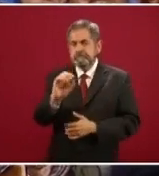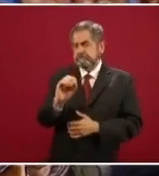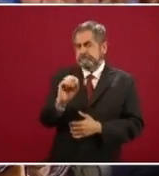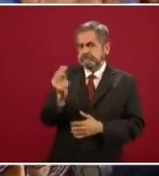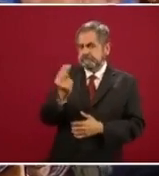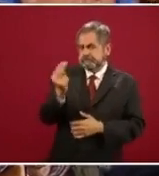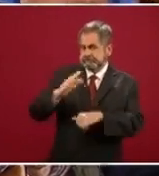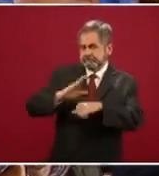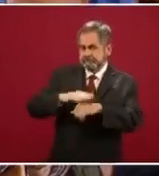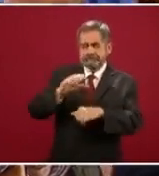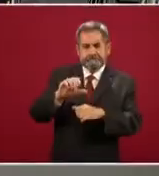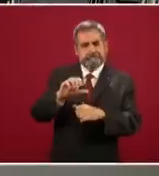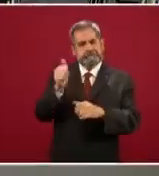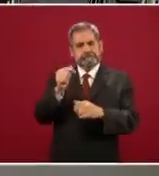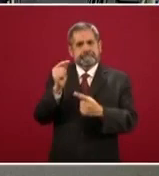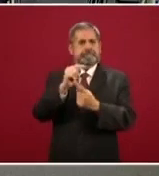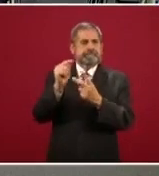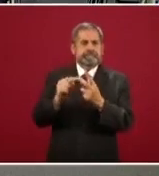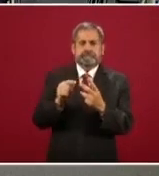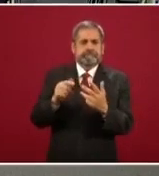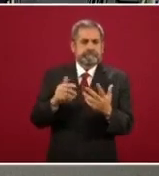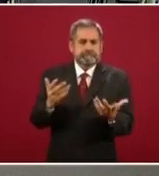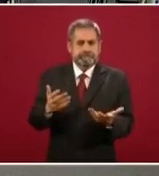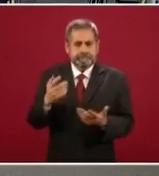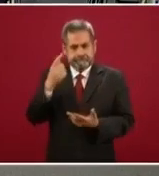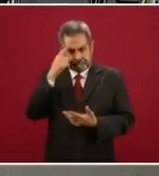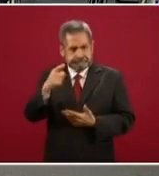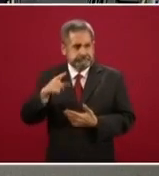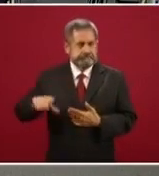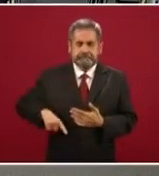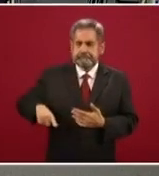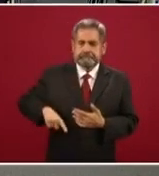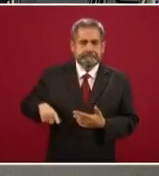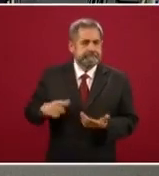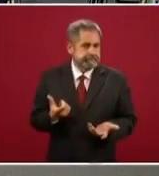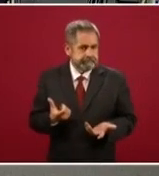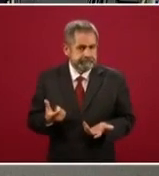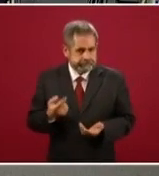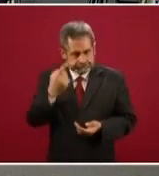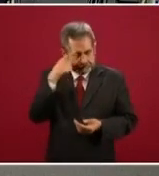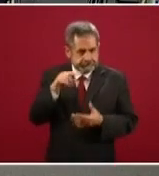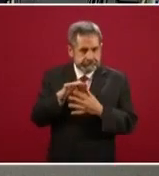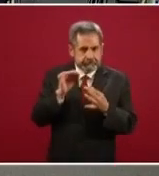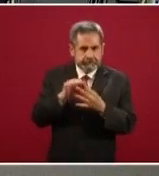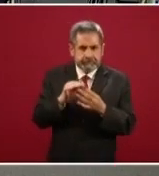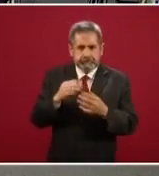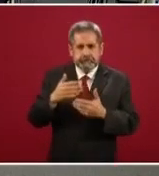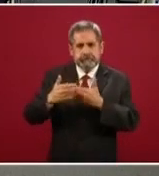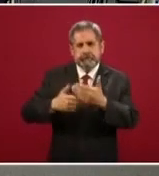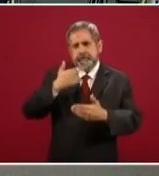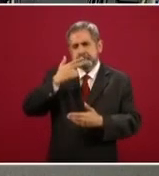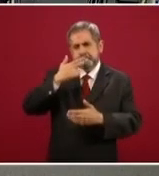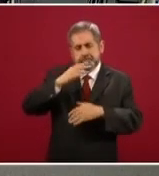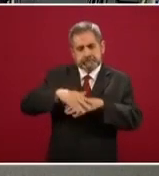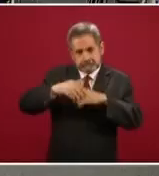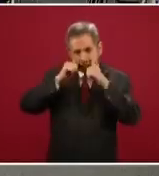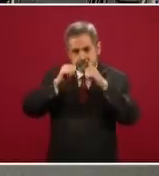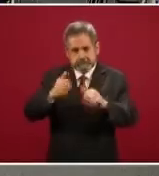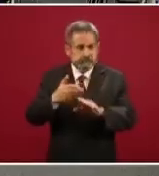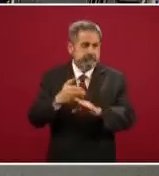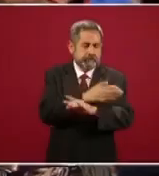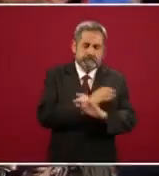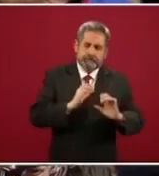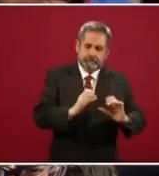más acciones de parte del gobierno para mejorar la atención y la